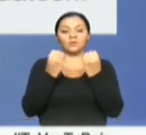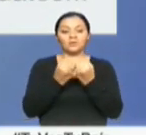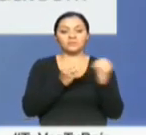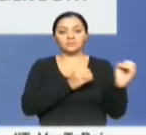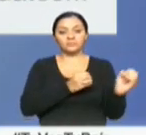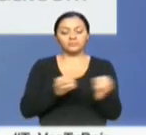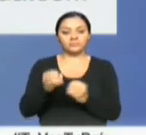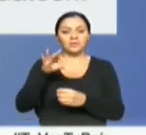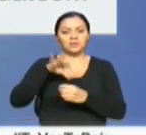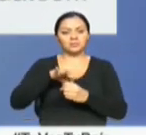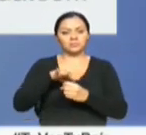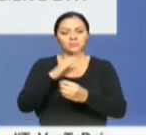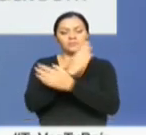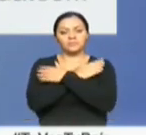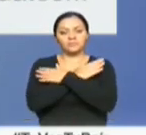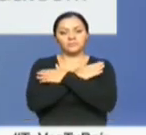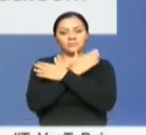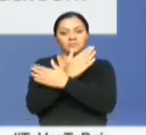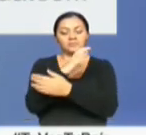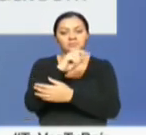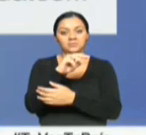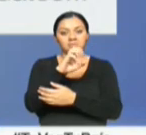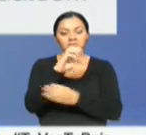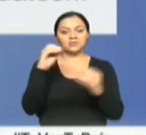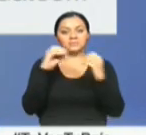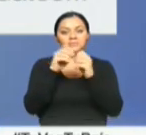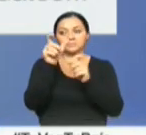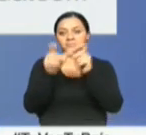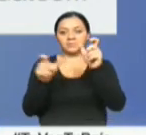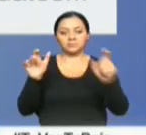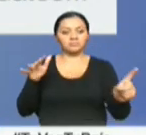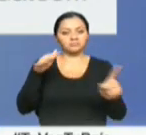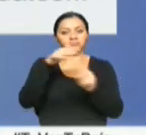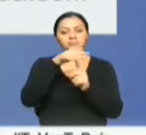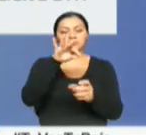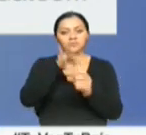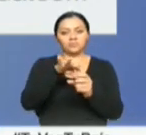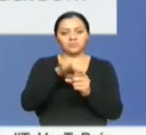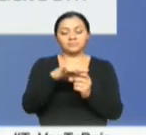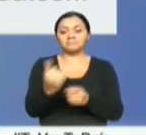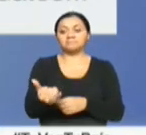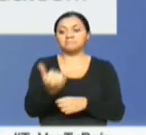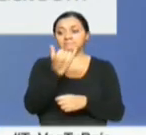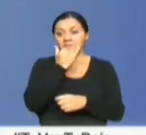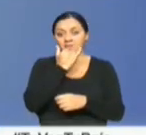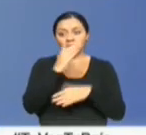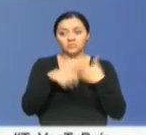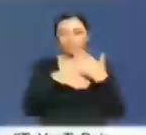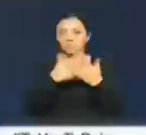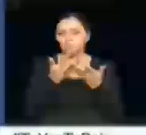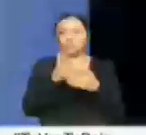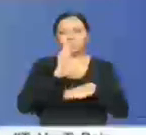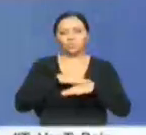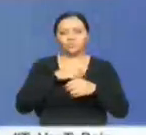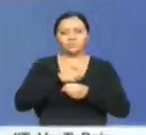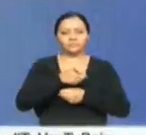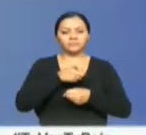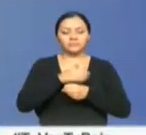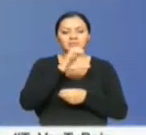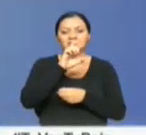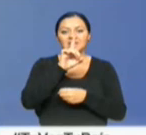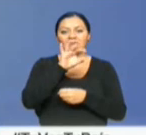elecciones. Felicitaciones al CNE y la participación ciudadana. Lo malo, el fraude moral de Sedatos, pagada por